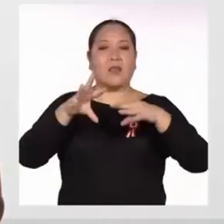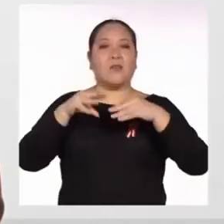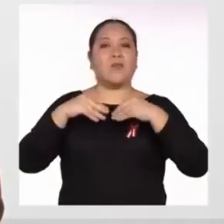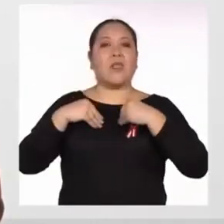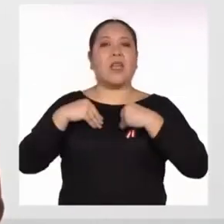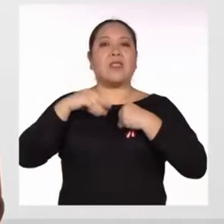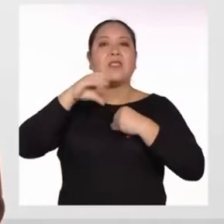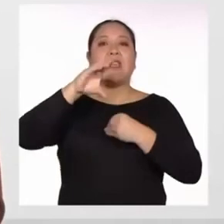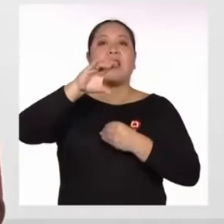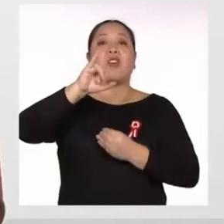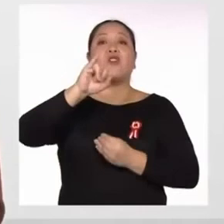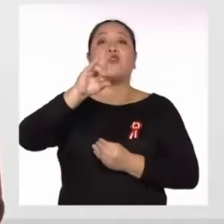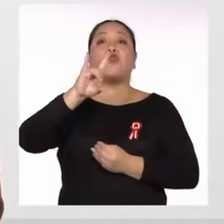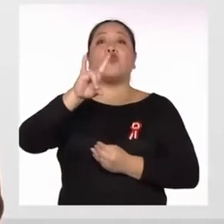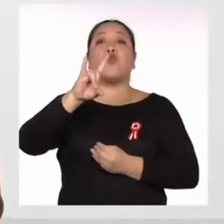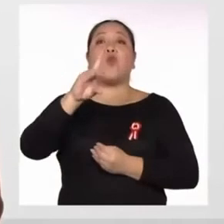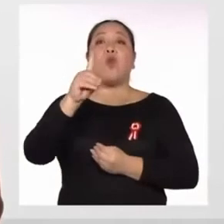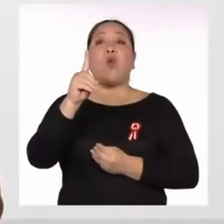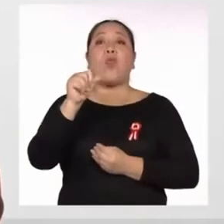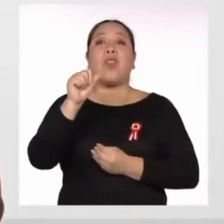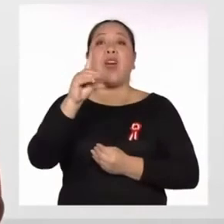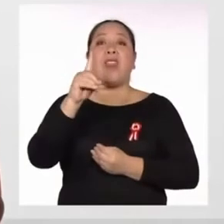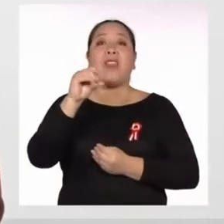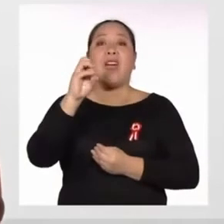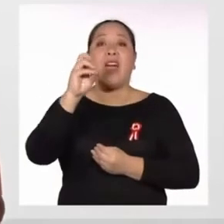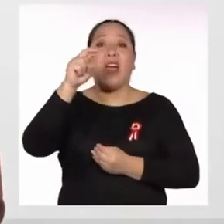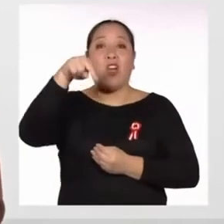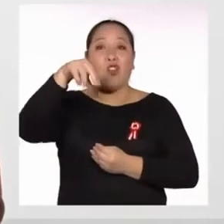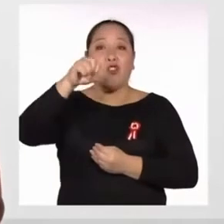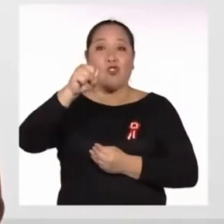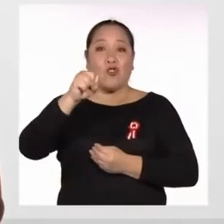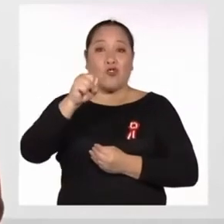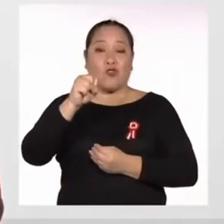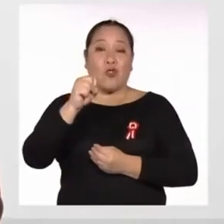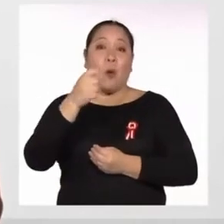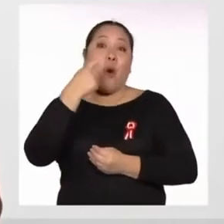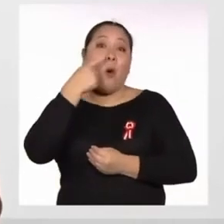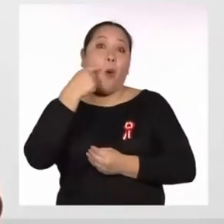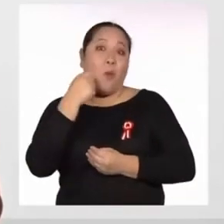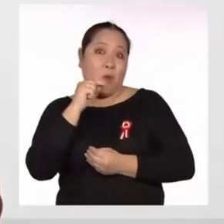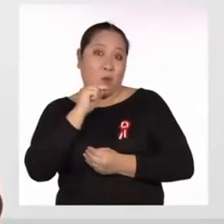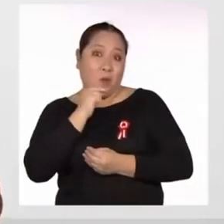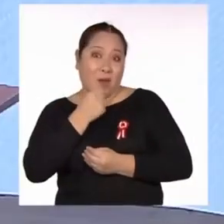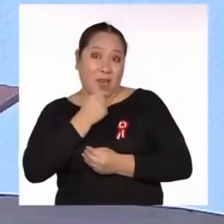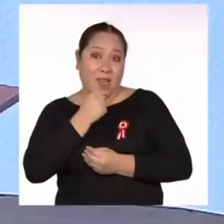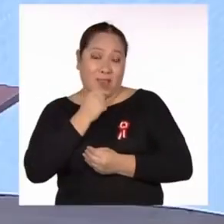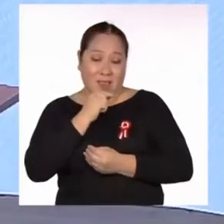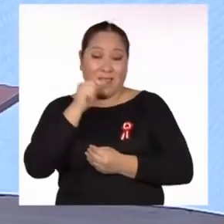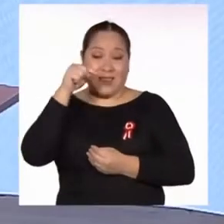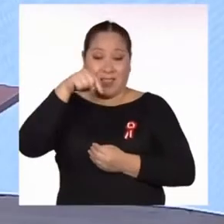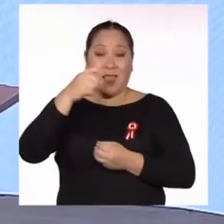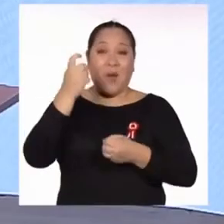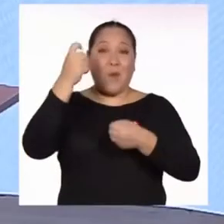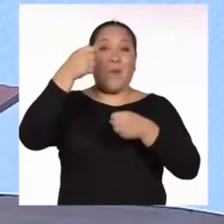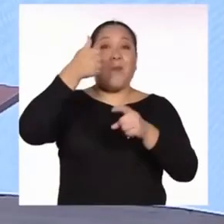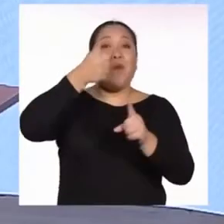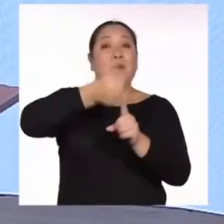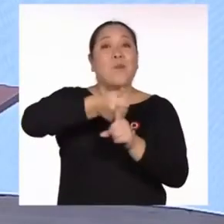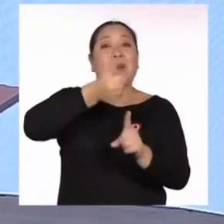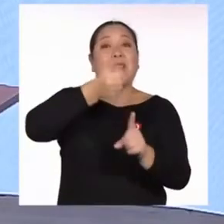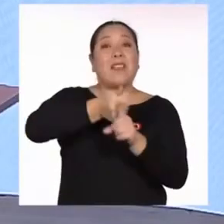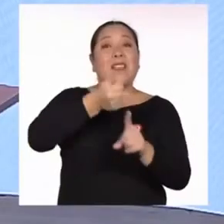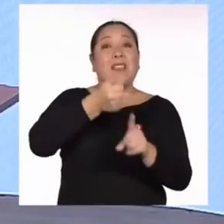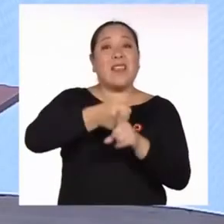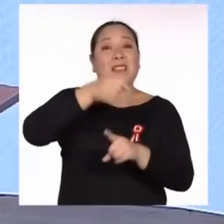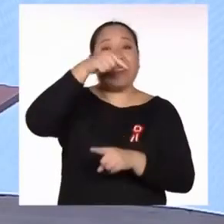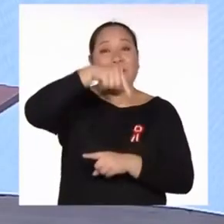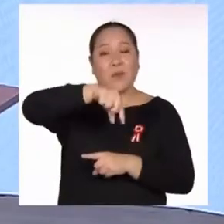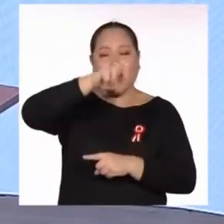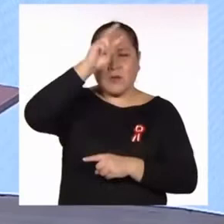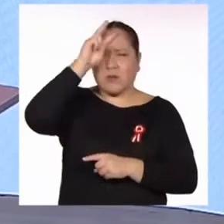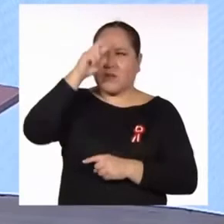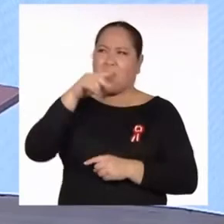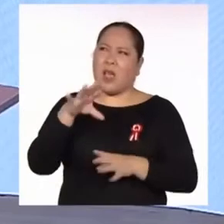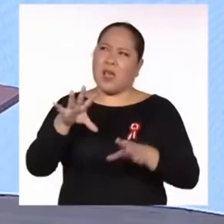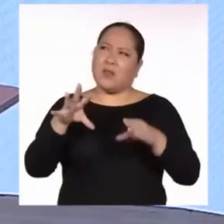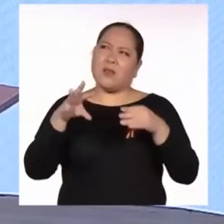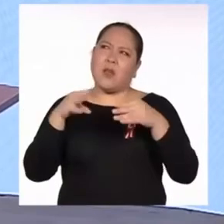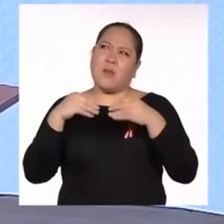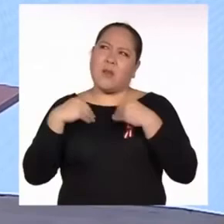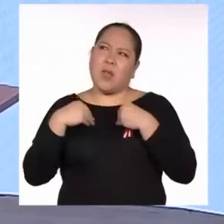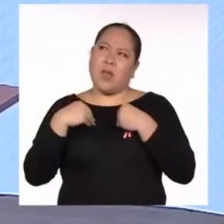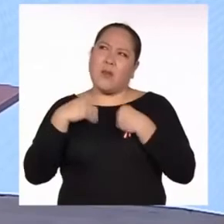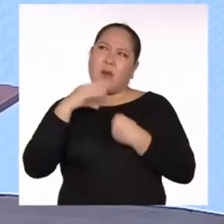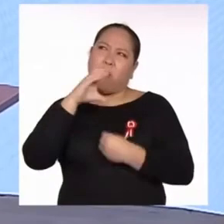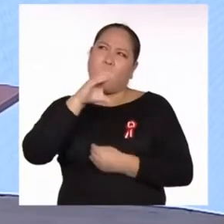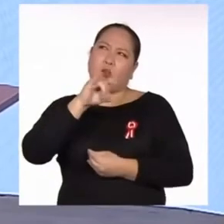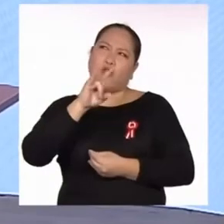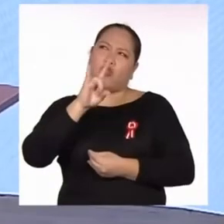y ciudadanas peruanas y todo lo que ello significa reconocerme como ciudadano peruano